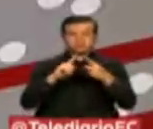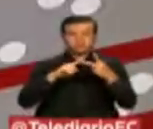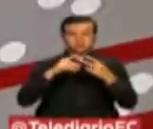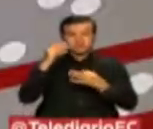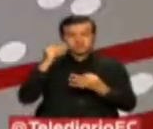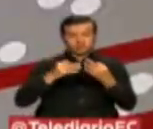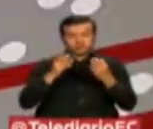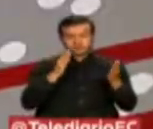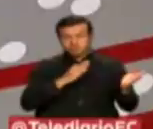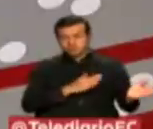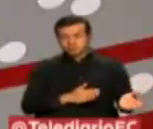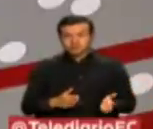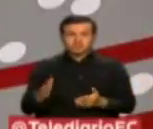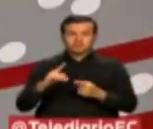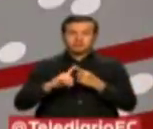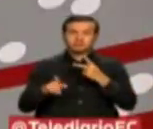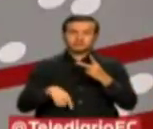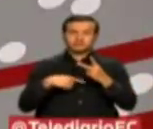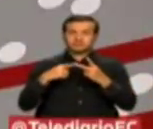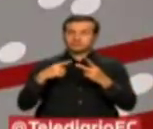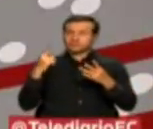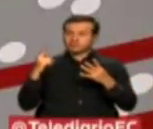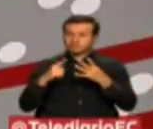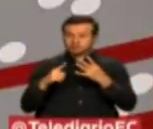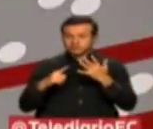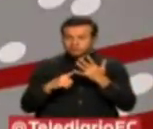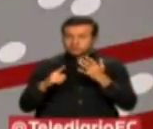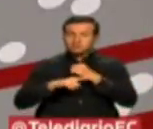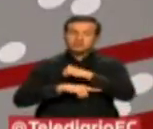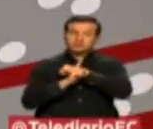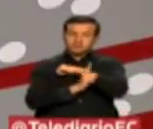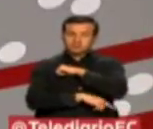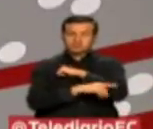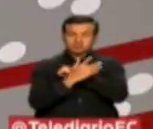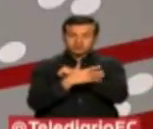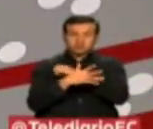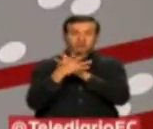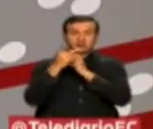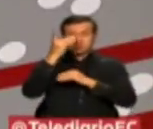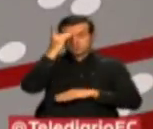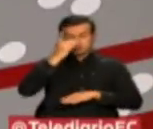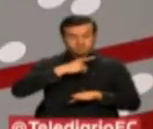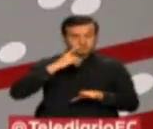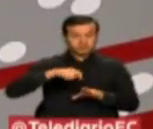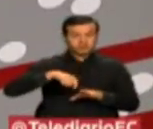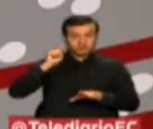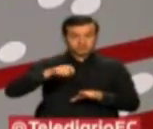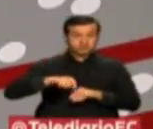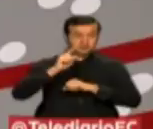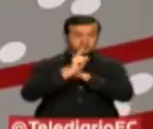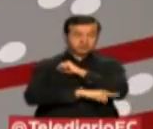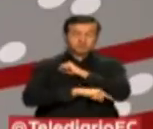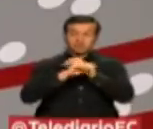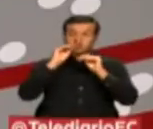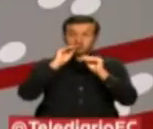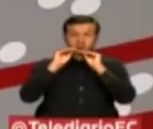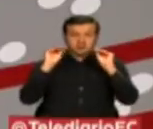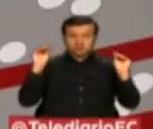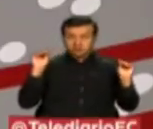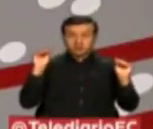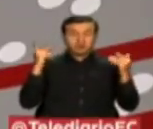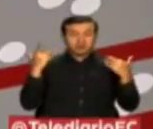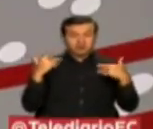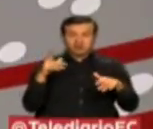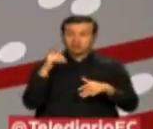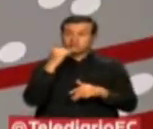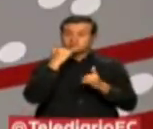justicia, como ya lo hemos venido haciendo. Ya existen sentencias en el Ecuador donde se ha señalado y se ha aplicado CITES justamente